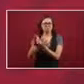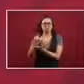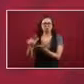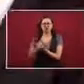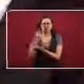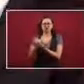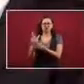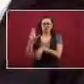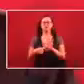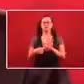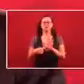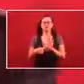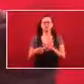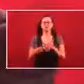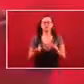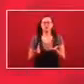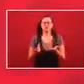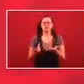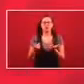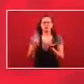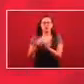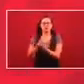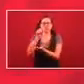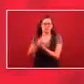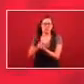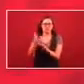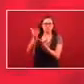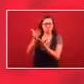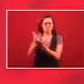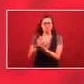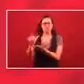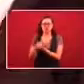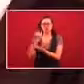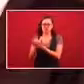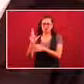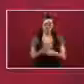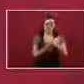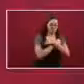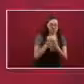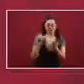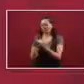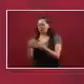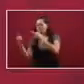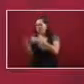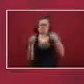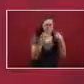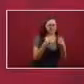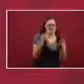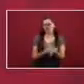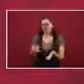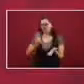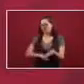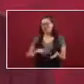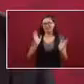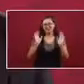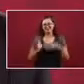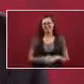pero no es moral es legal pero no es moral pero este